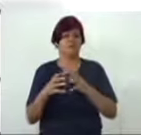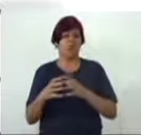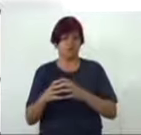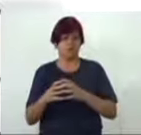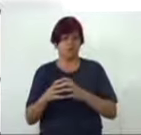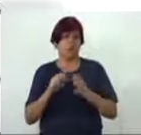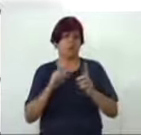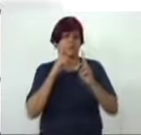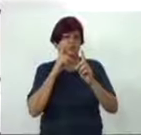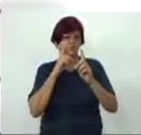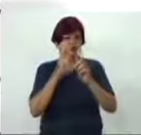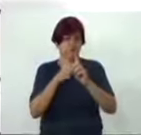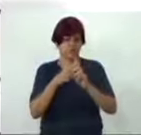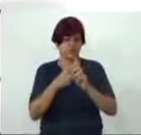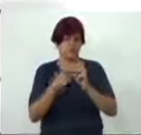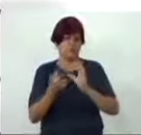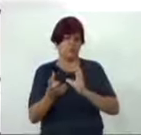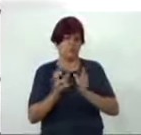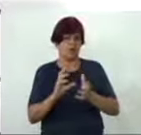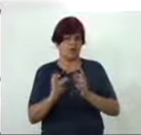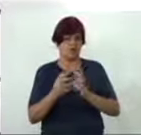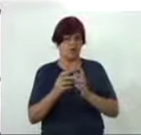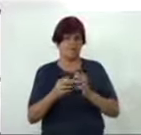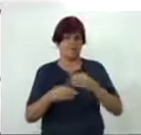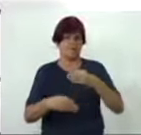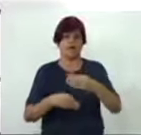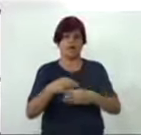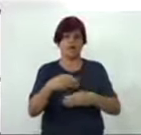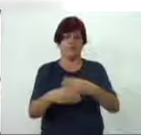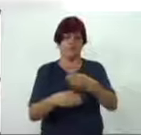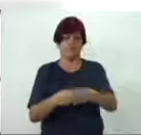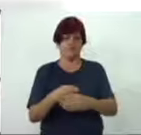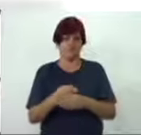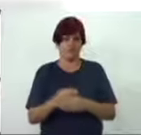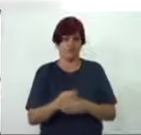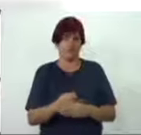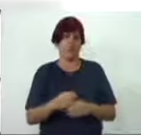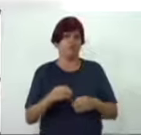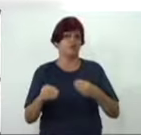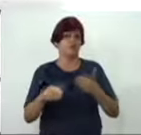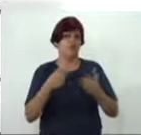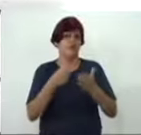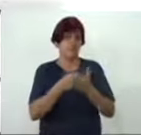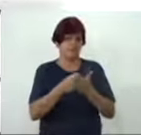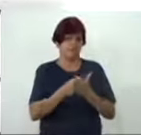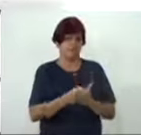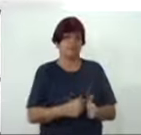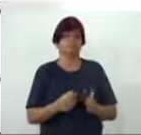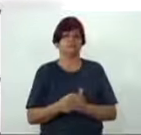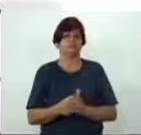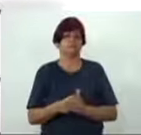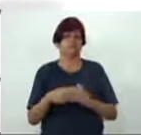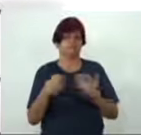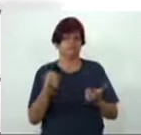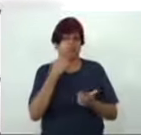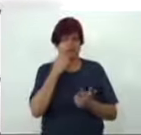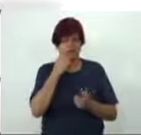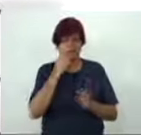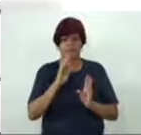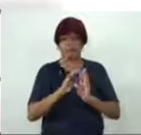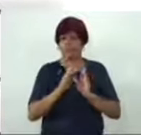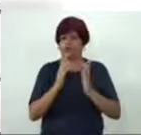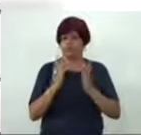a los objetivos, a los métodos, a los procedimientos, a los medios de enseñanza y en este caso a las acciones